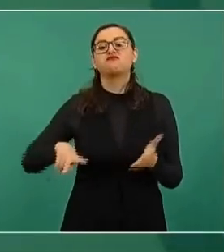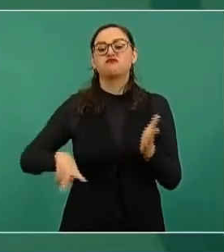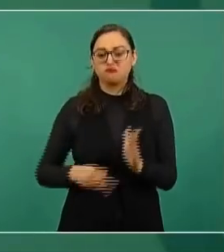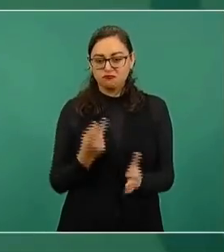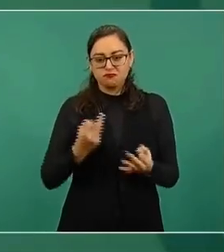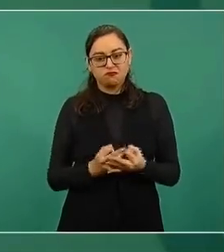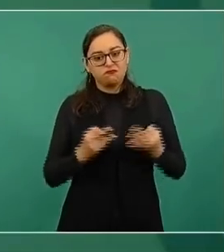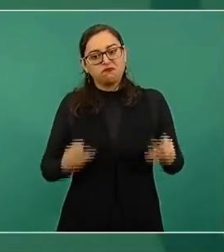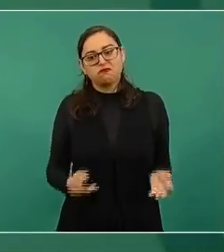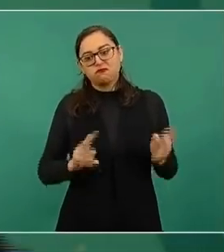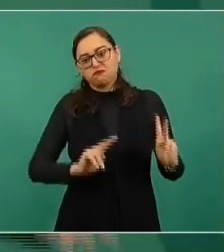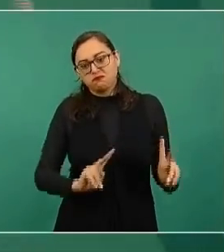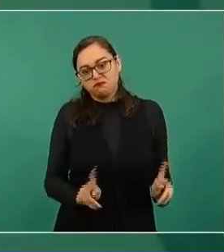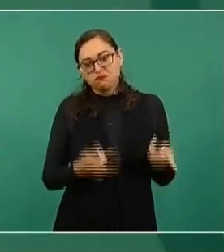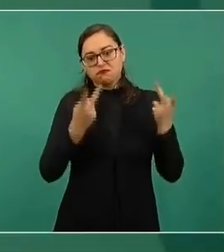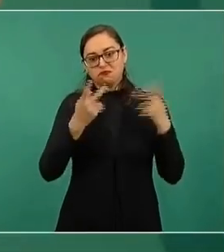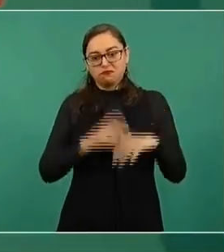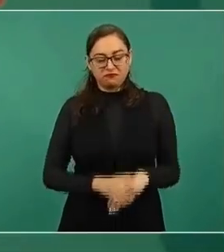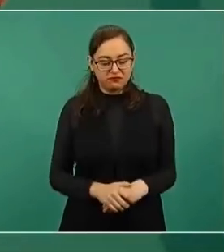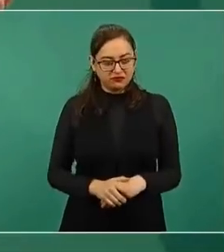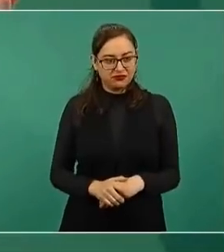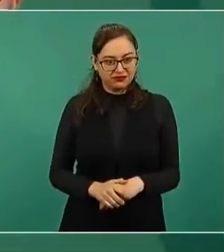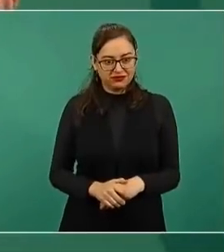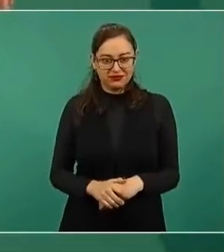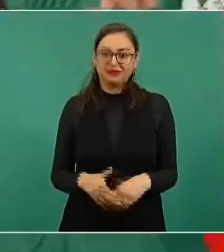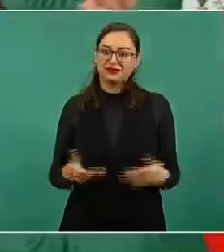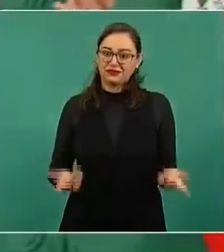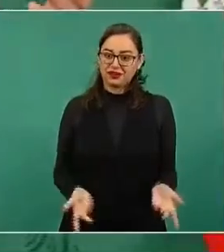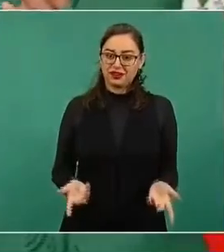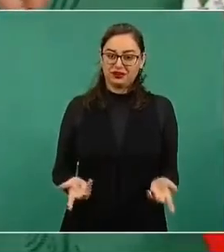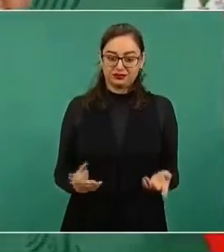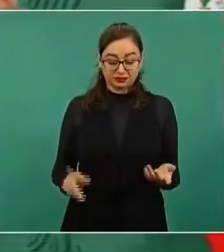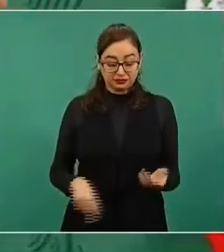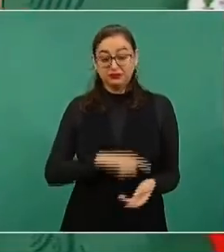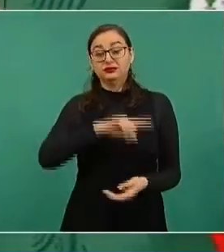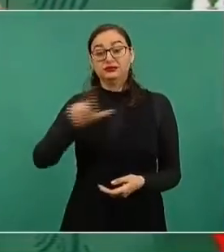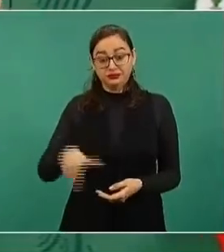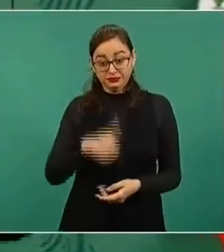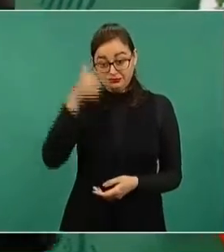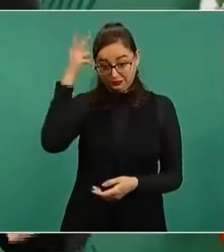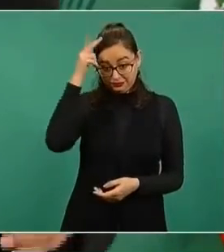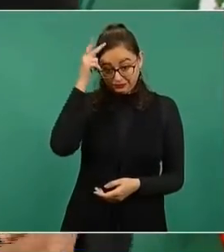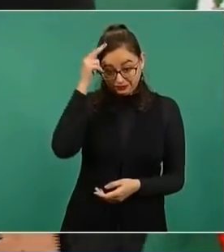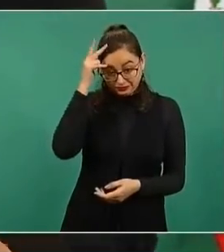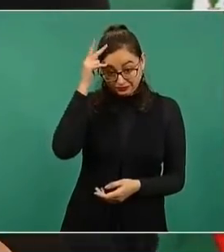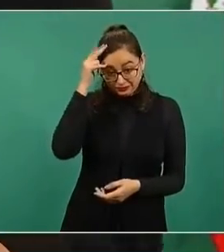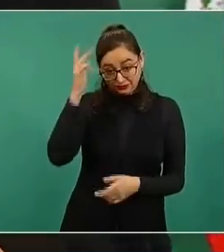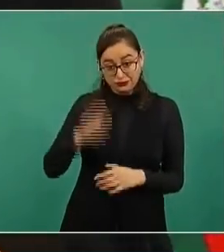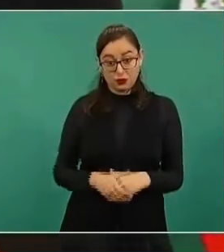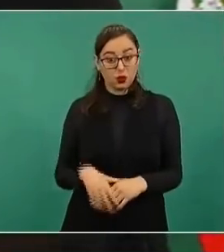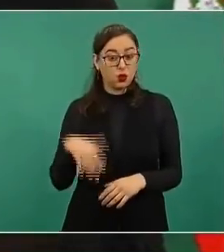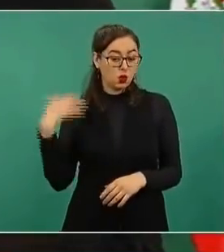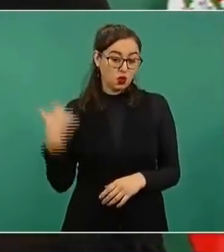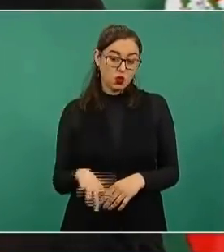En la época de Porfirio Díaz, bueno, pues se quedaron con todo: las